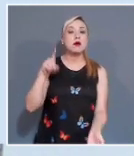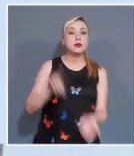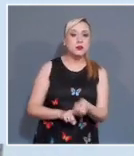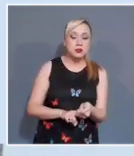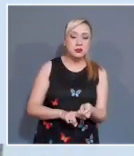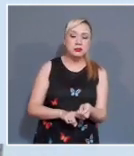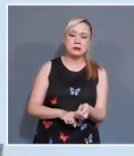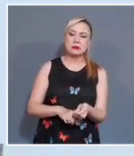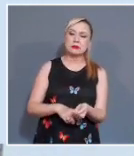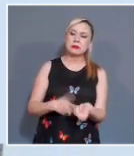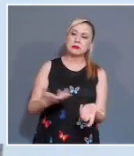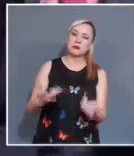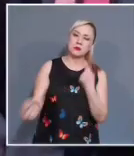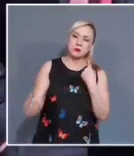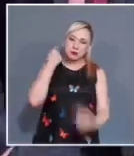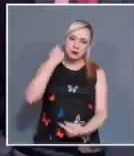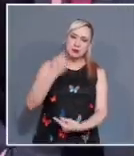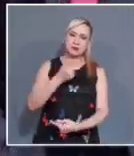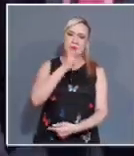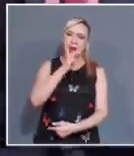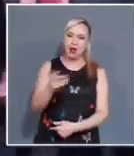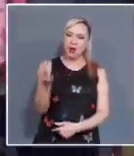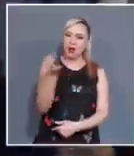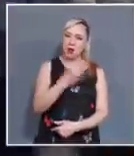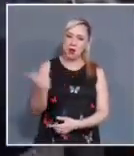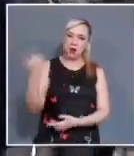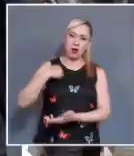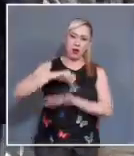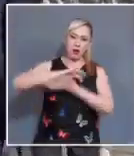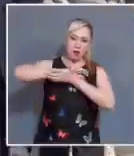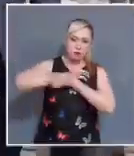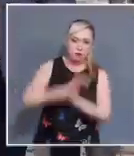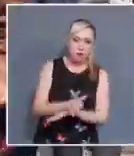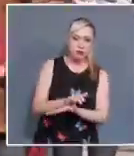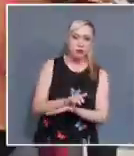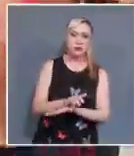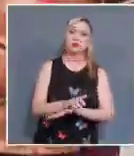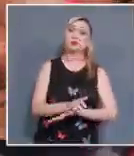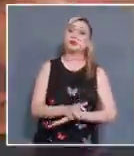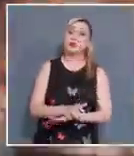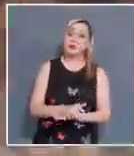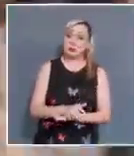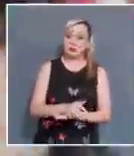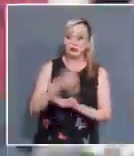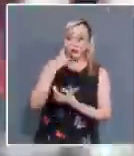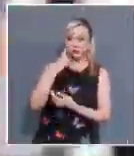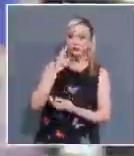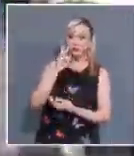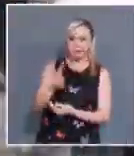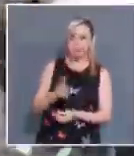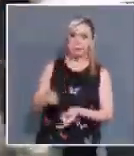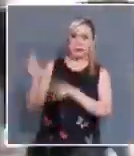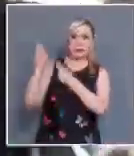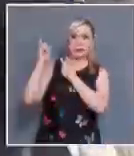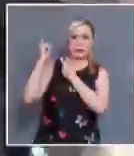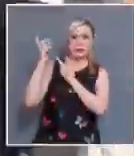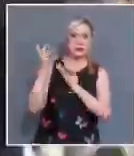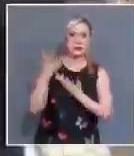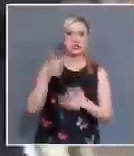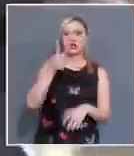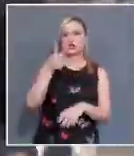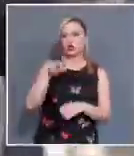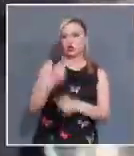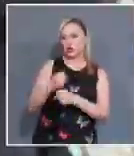lenguaje discriminatorio. La encuesta abundó que de la población de 18 años y más que refirió haber